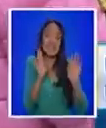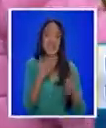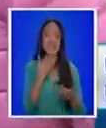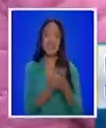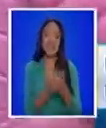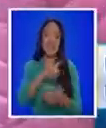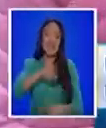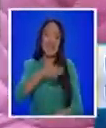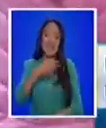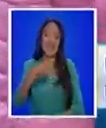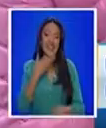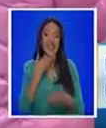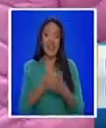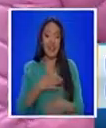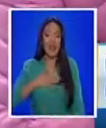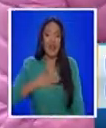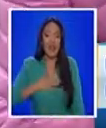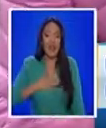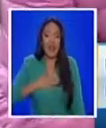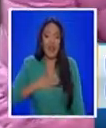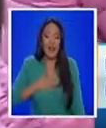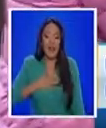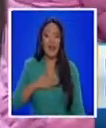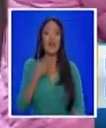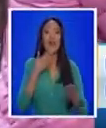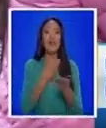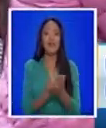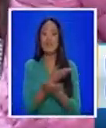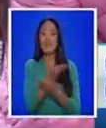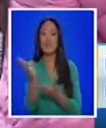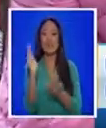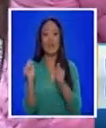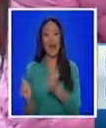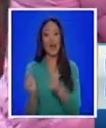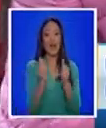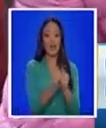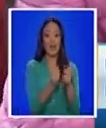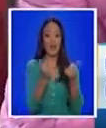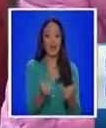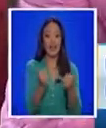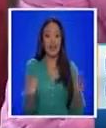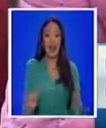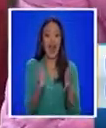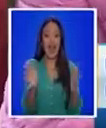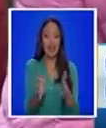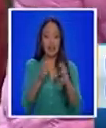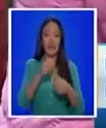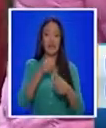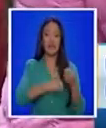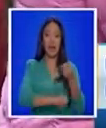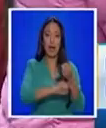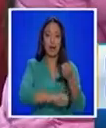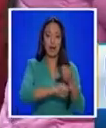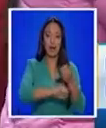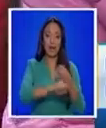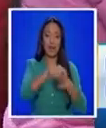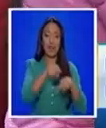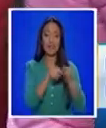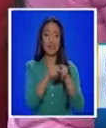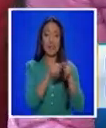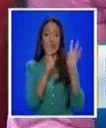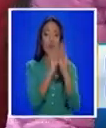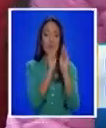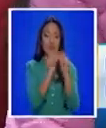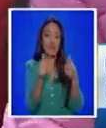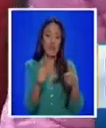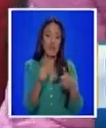Ecovisa y a todo el pueblo que nos acompaña animándonos a apoyar en este evento que hace